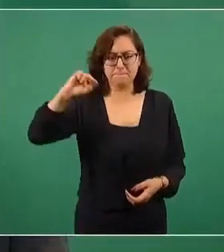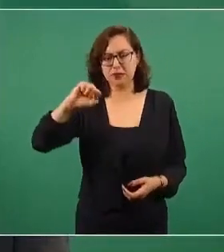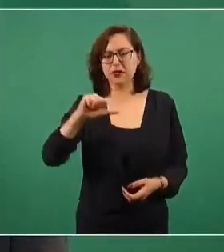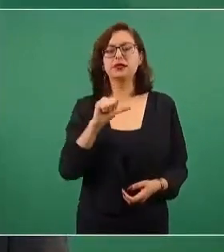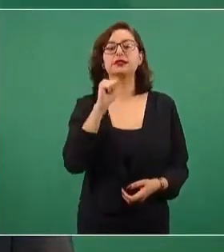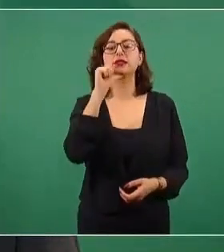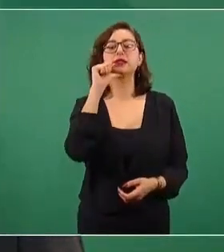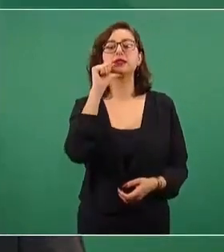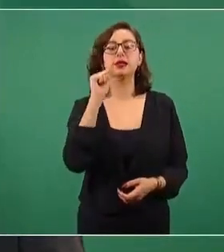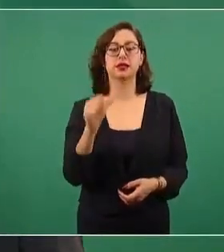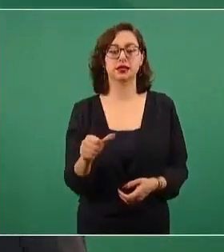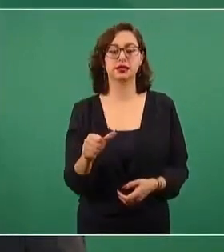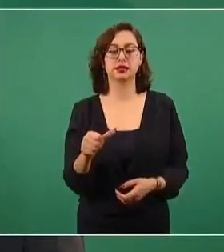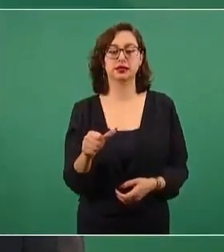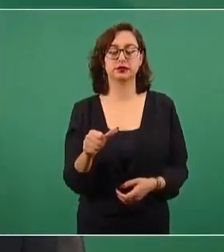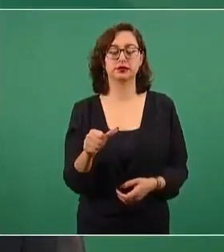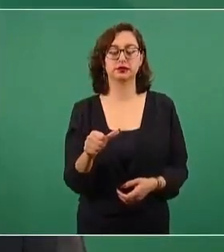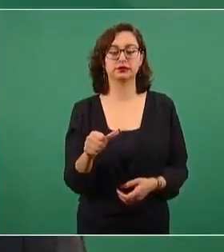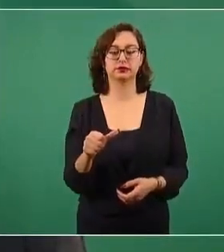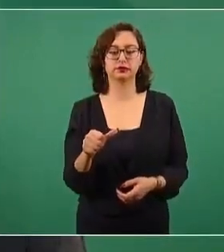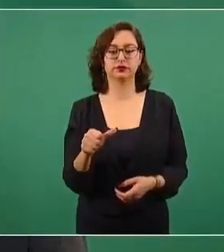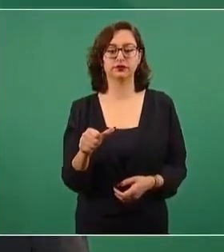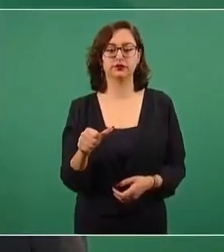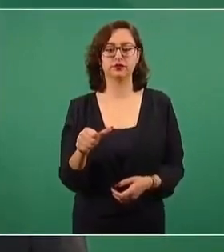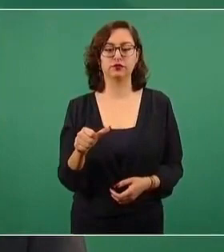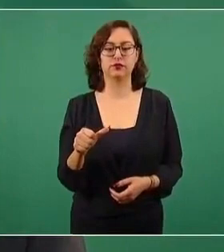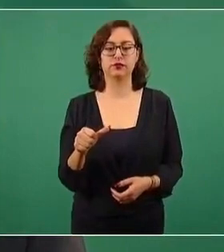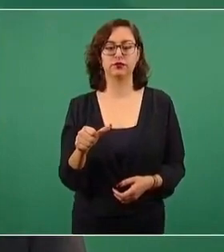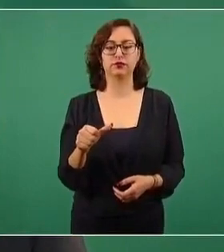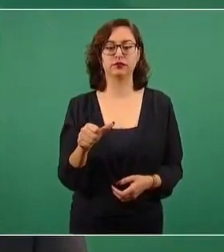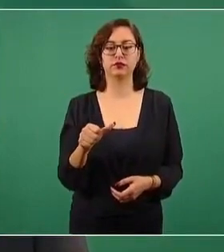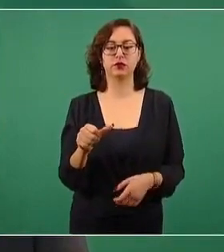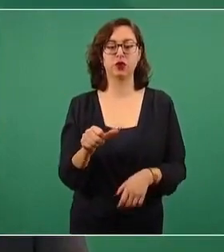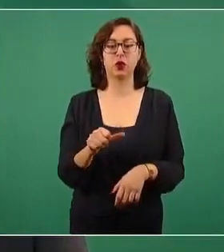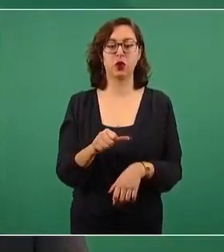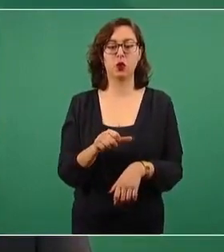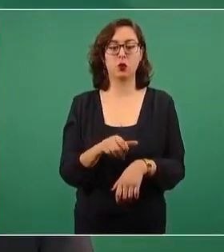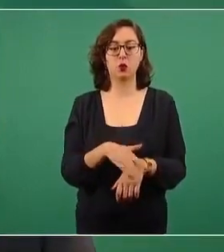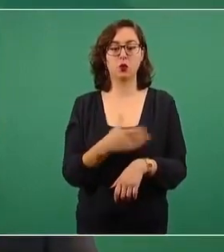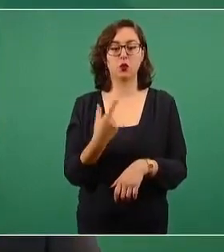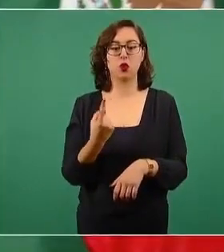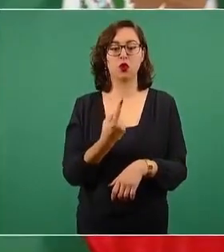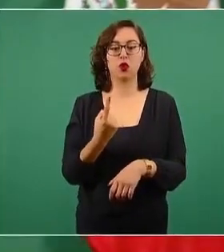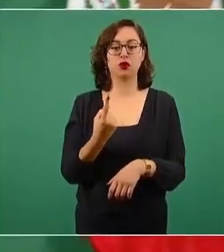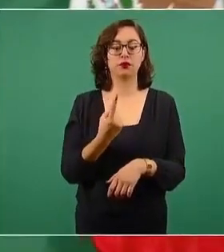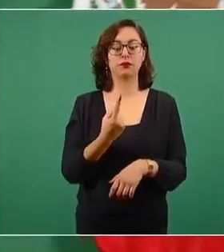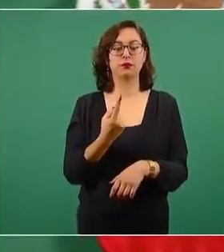porque ahora que nuestros adversarios